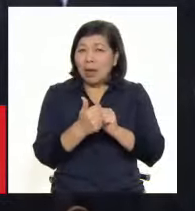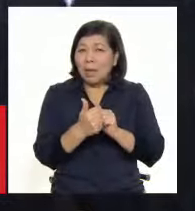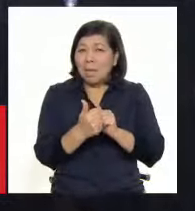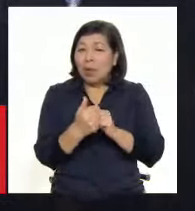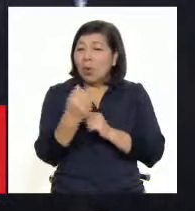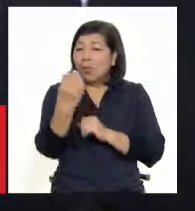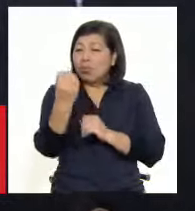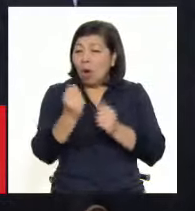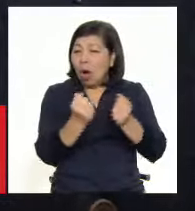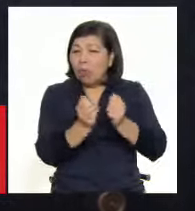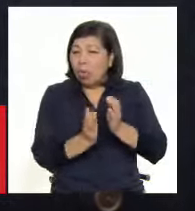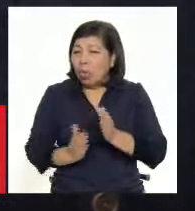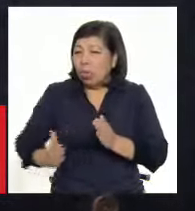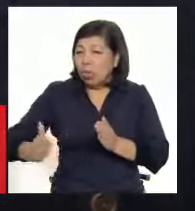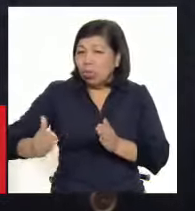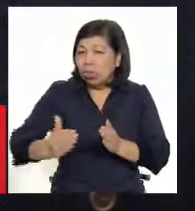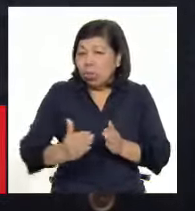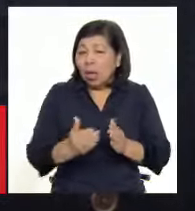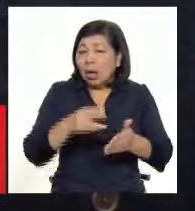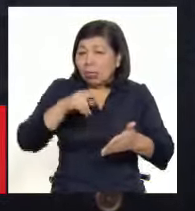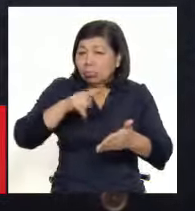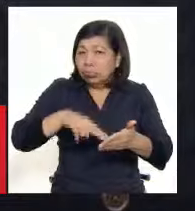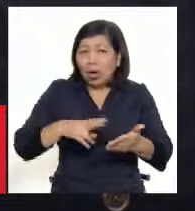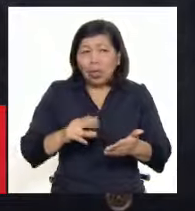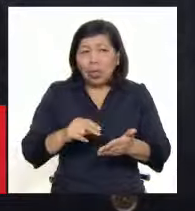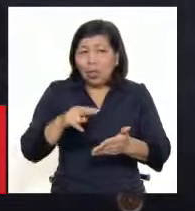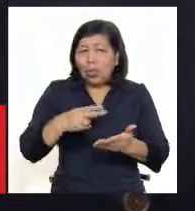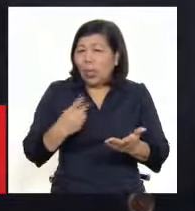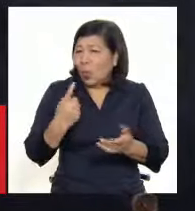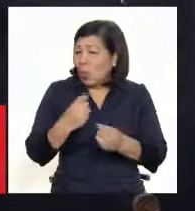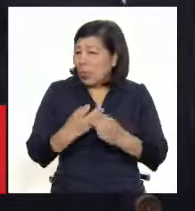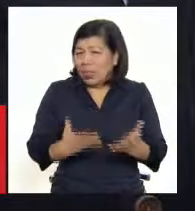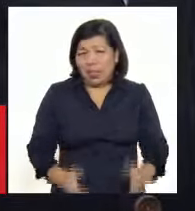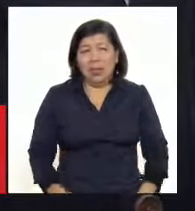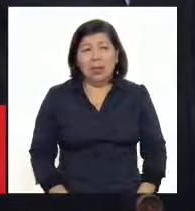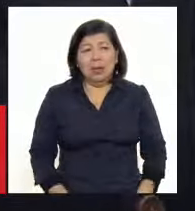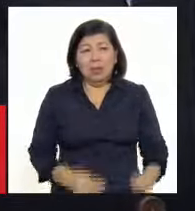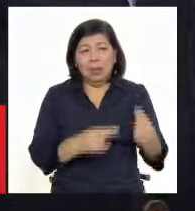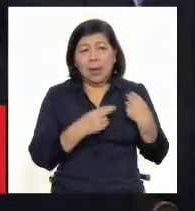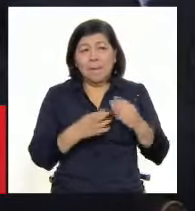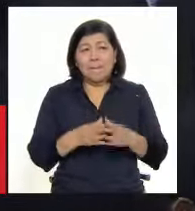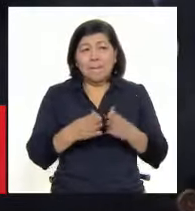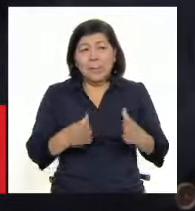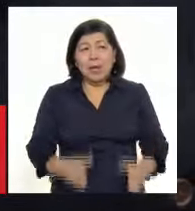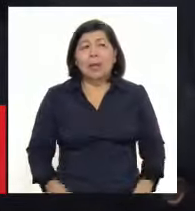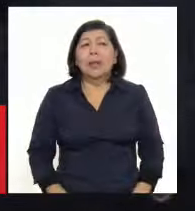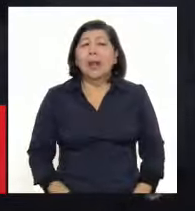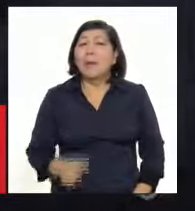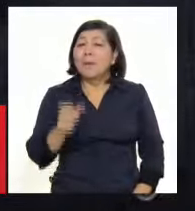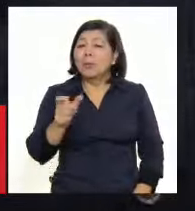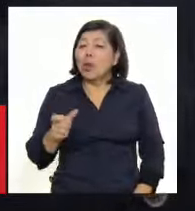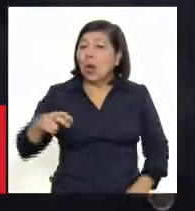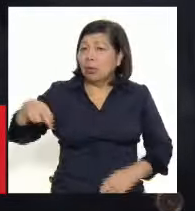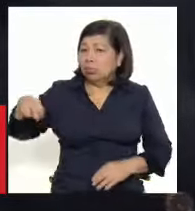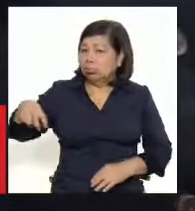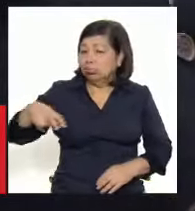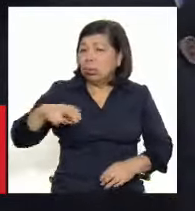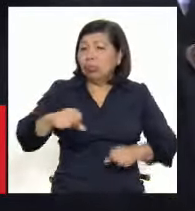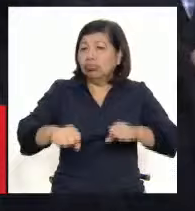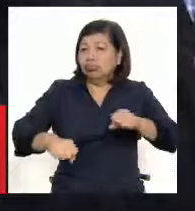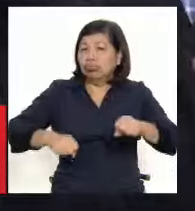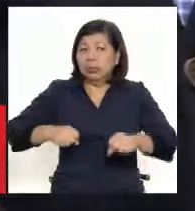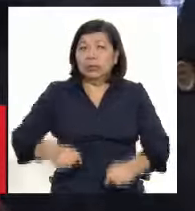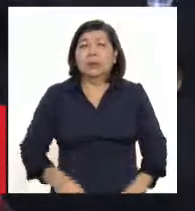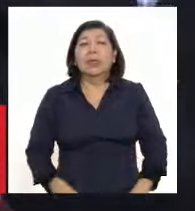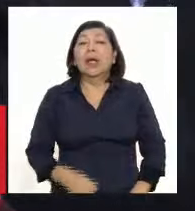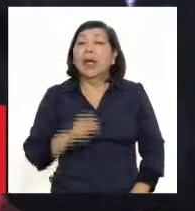sentido de circulación de tránsito? Todo eso hay que revisarlo, no se revisa en un día. Hay una responsabilidad muy grande con los miles de peatones, ciclistas y